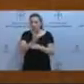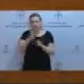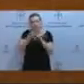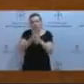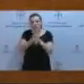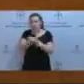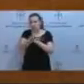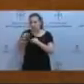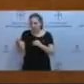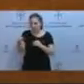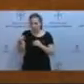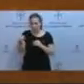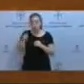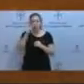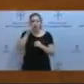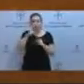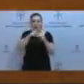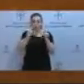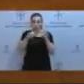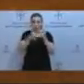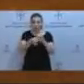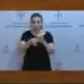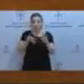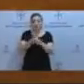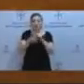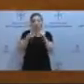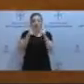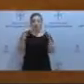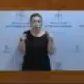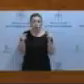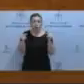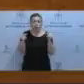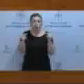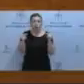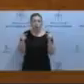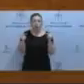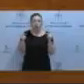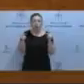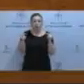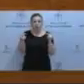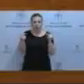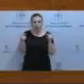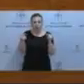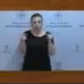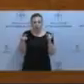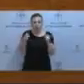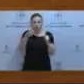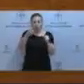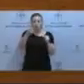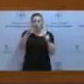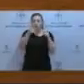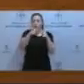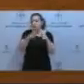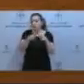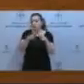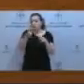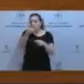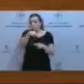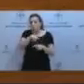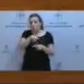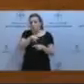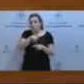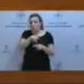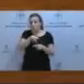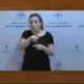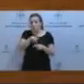la cuestión del turismo en Asturias. Es decir, Asturias es un campo que hay que sembrar, y el gobierno es el granjero. Ustedes siembran todos los años, y el primer año